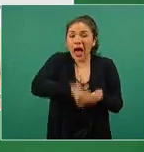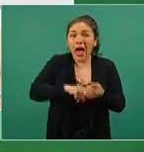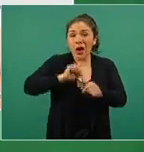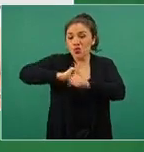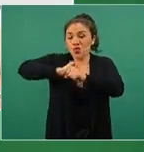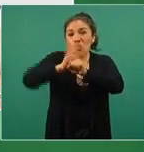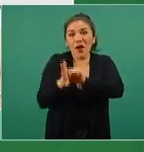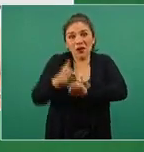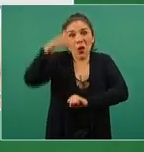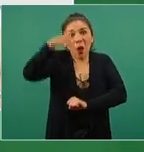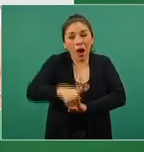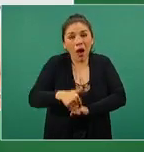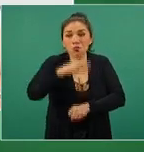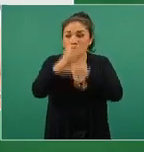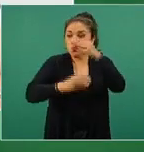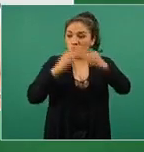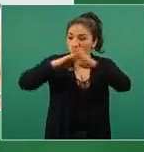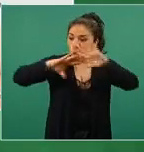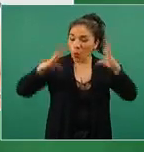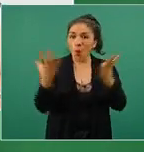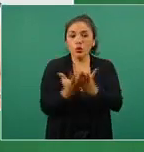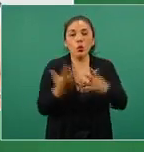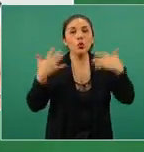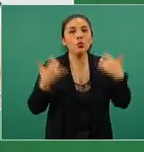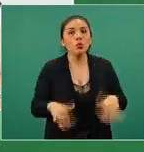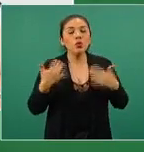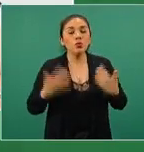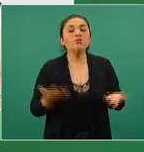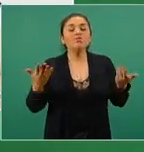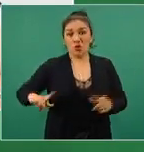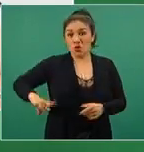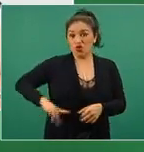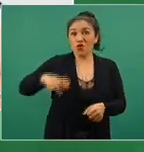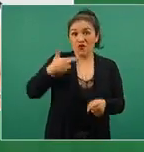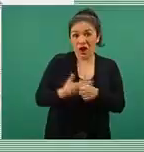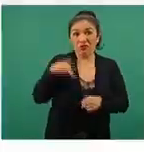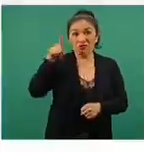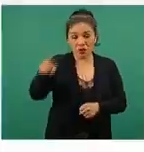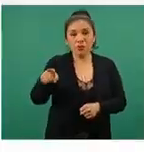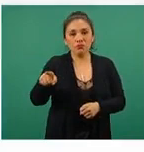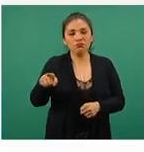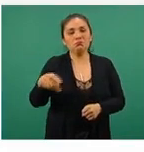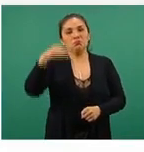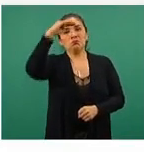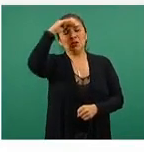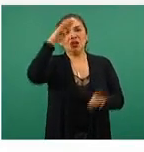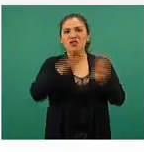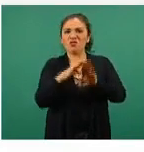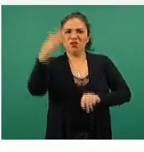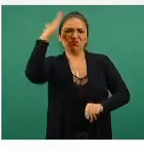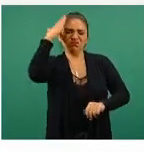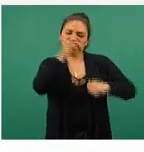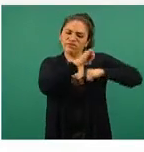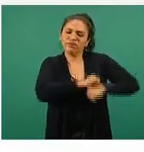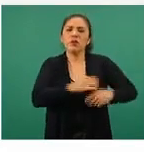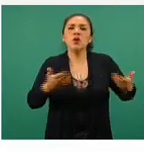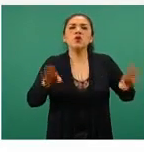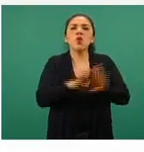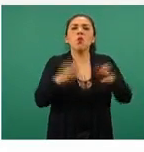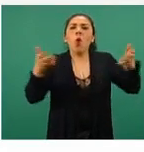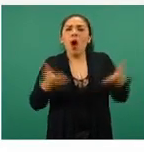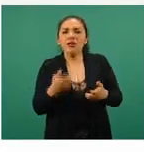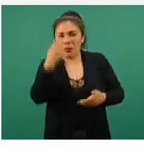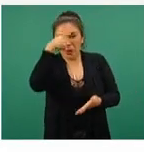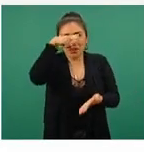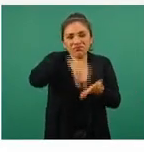nuevo coronavirus en el mundo, nuestro gobernador toma el liderazgo del manejo y del